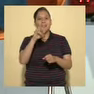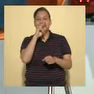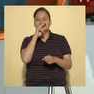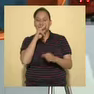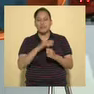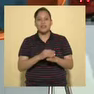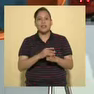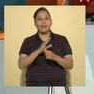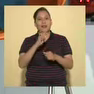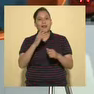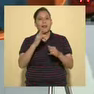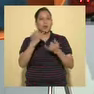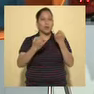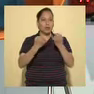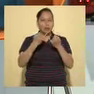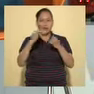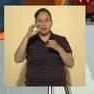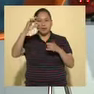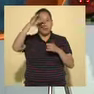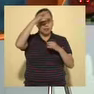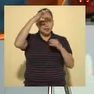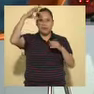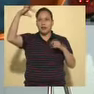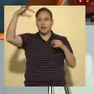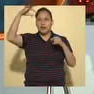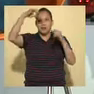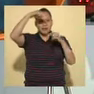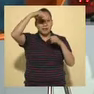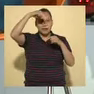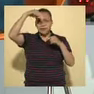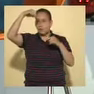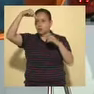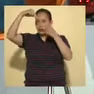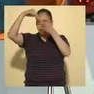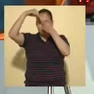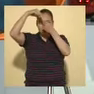repente lo hacen como juego, ¿no? Hasta le ponen el dedito al niño, qué mal, ¿no? Gracias, doctor.